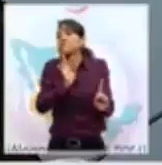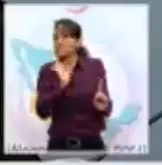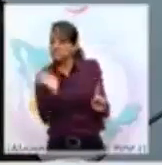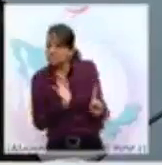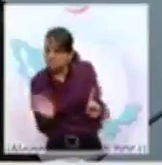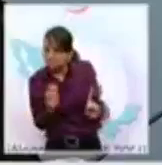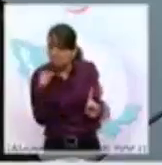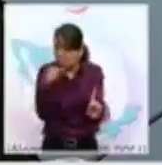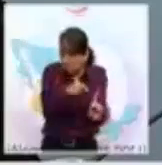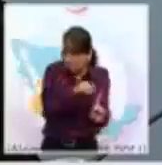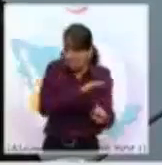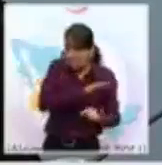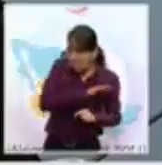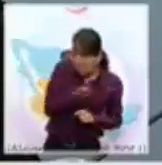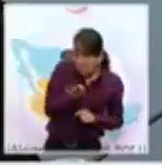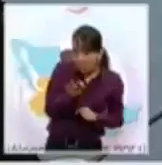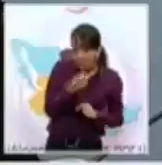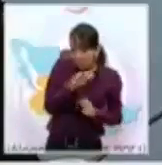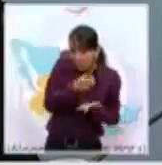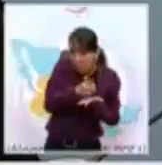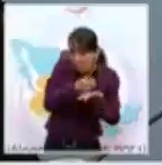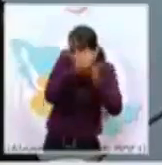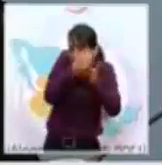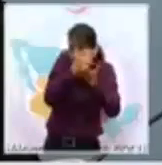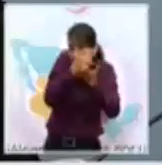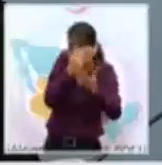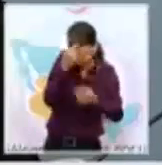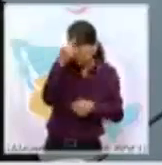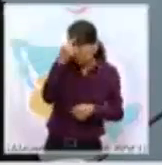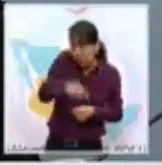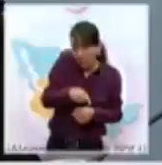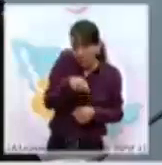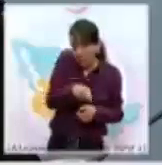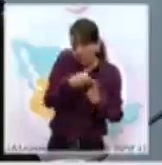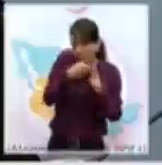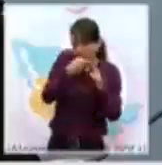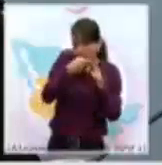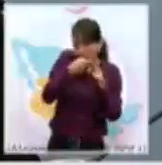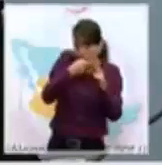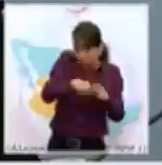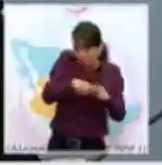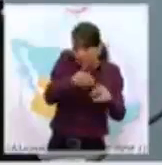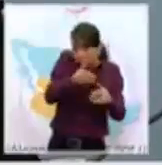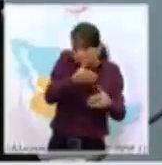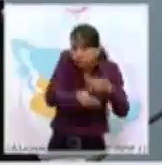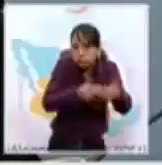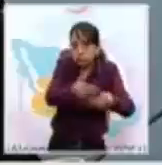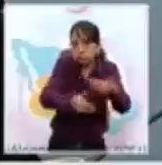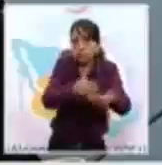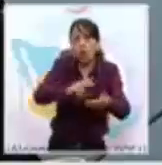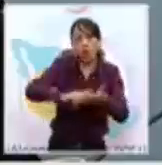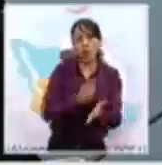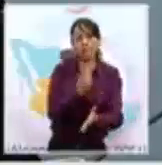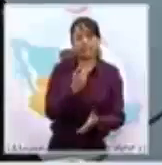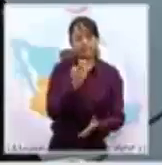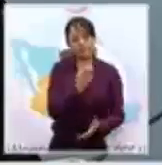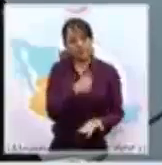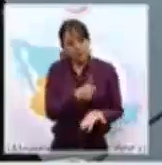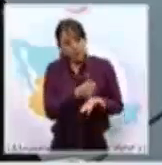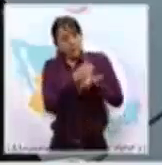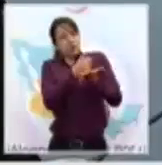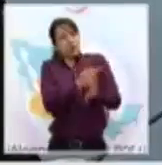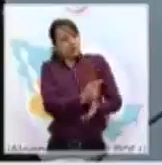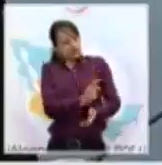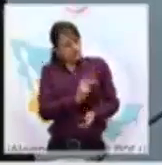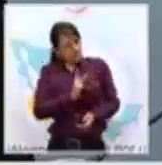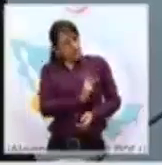ser un detonador, una ocasión para que nos podamos volver a reconocer como parte de la misma colectividad. Creo que antes